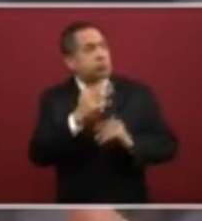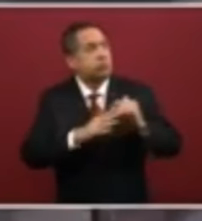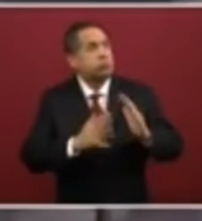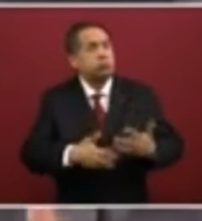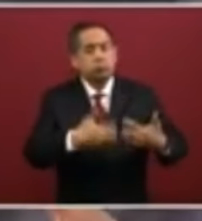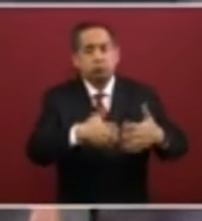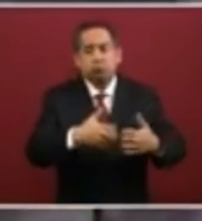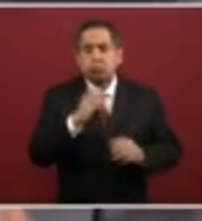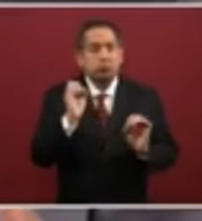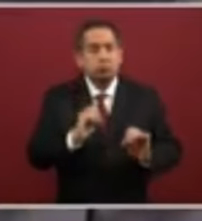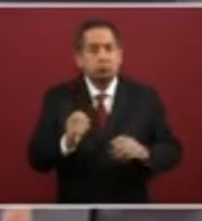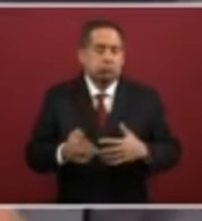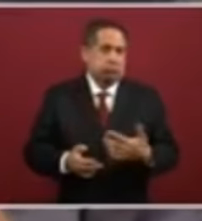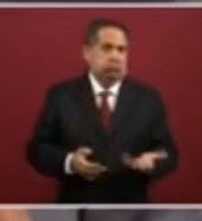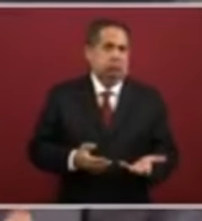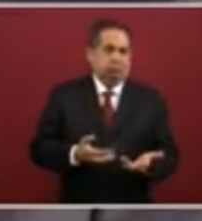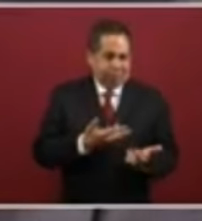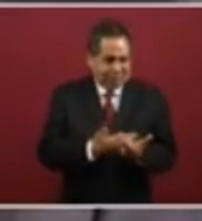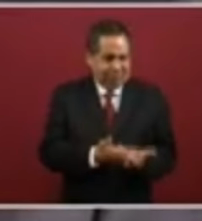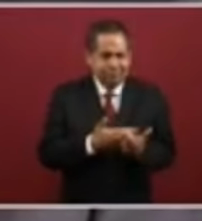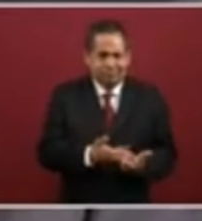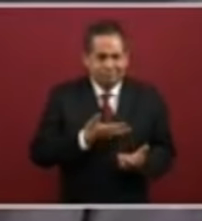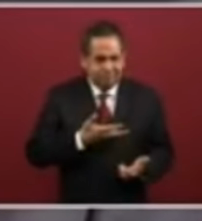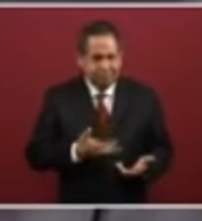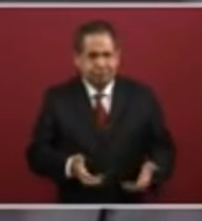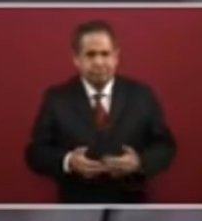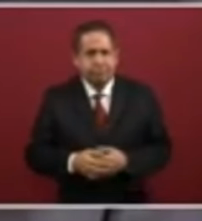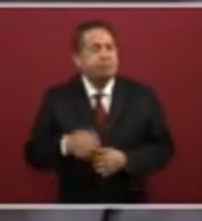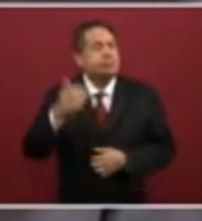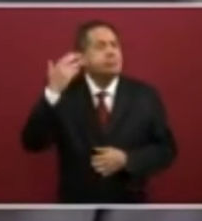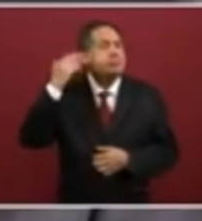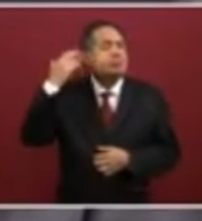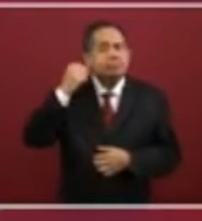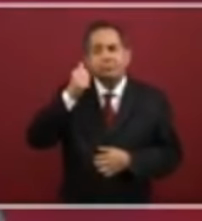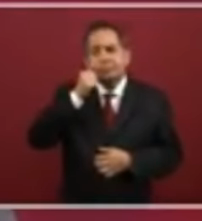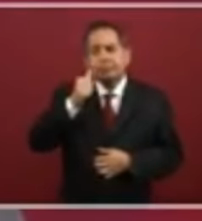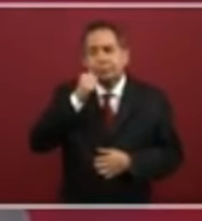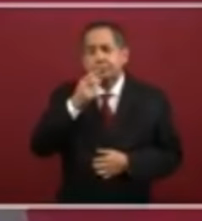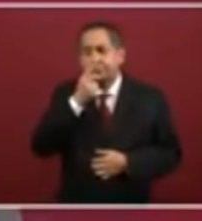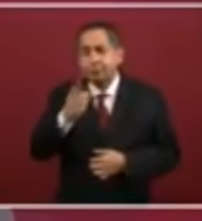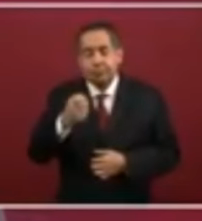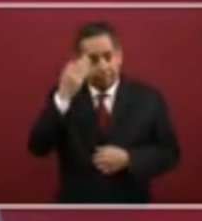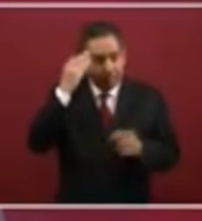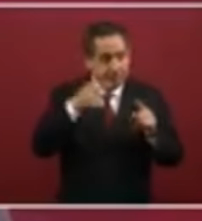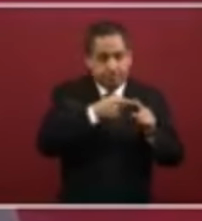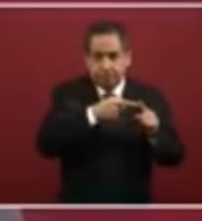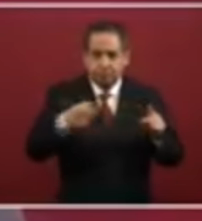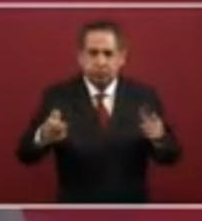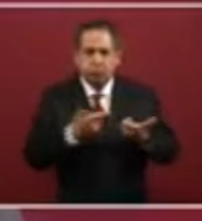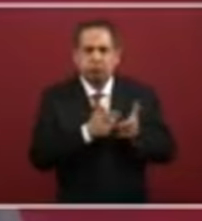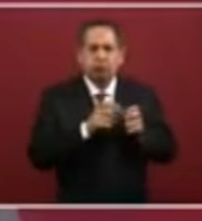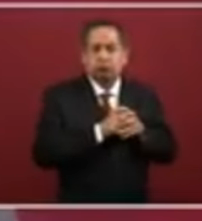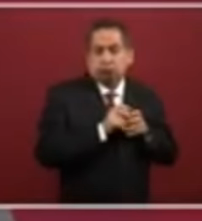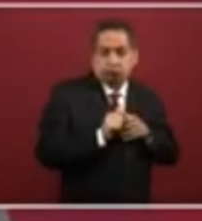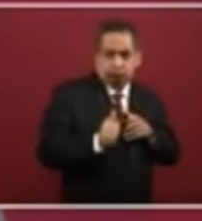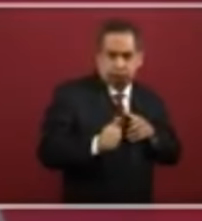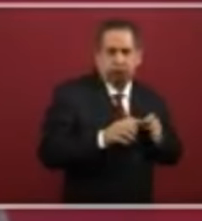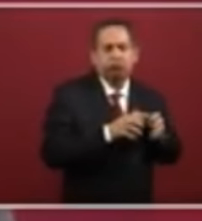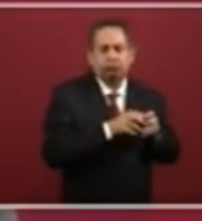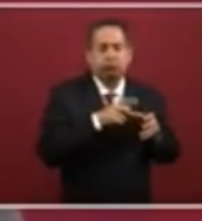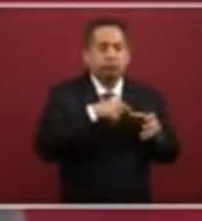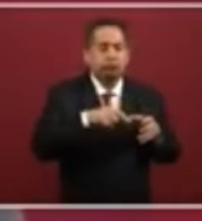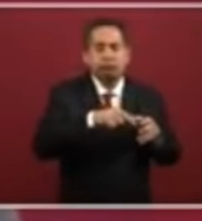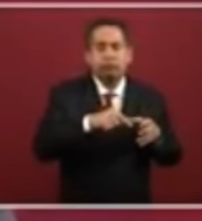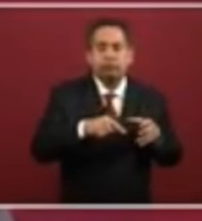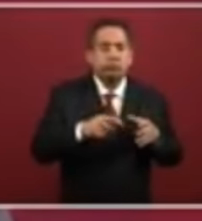Y siempre con el mismo argumento, durante todo el periodo neoliberal, porque se dejó